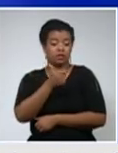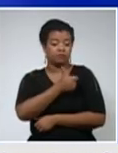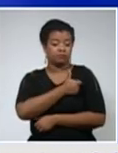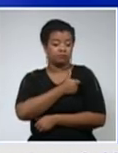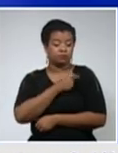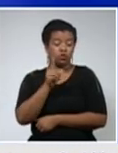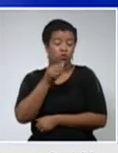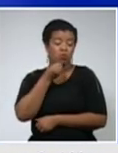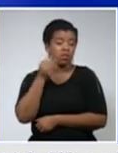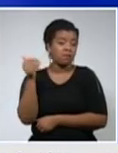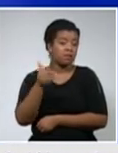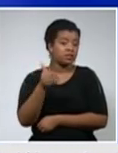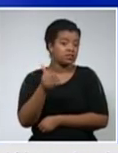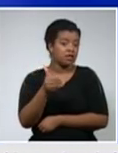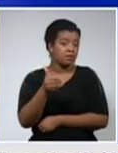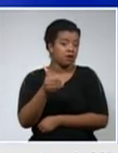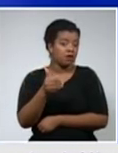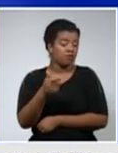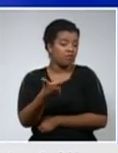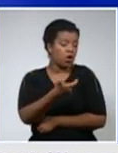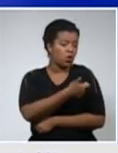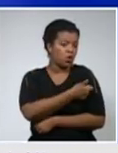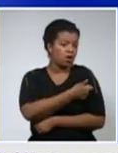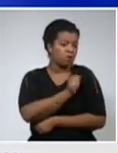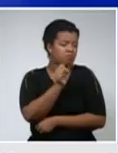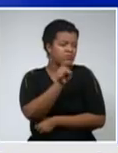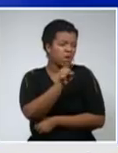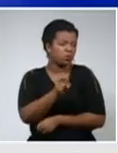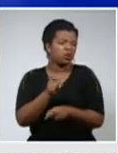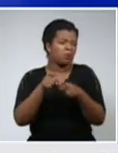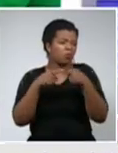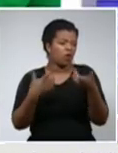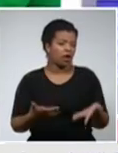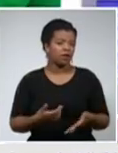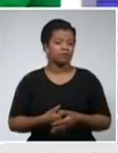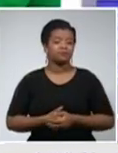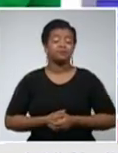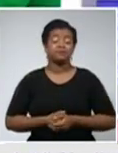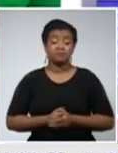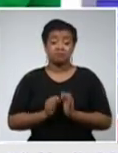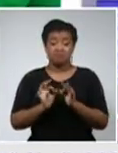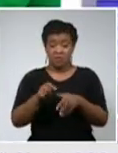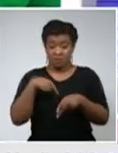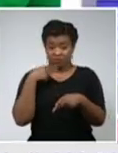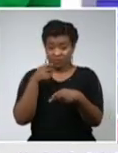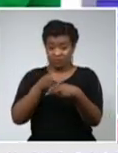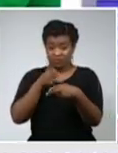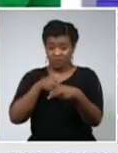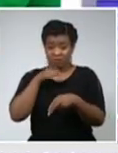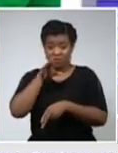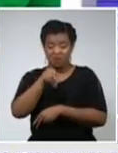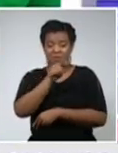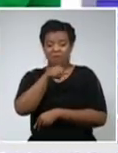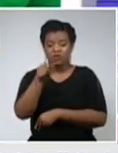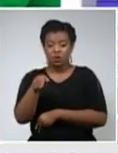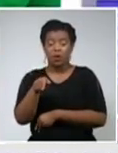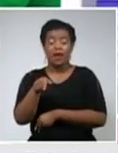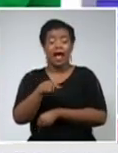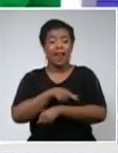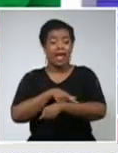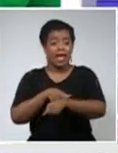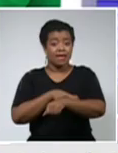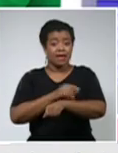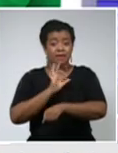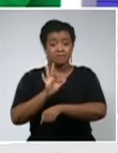de este ensayo clínico. La pregunta del usuario es ¿por qué? ¿Por qué? Porque son personas que son alérgicas y porque entre los componentes de la vacuna